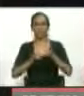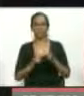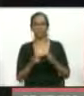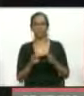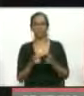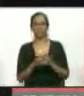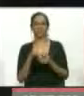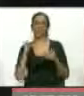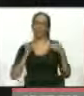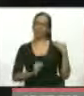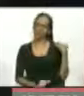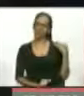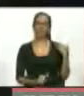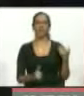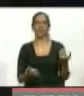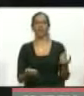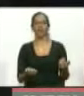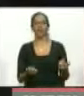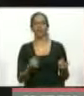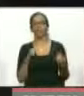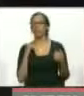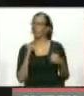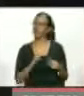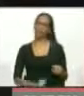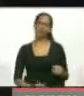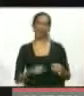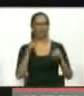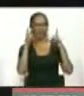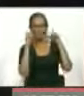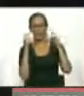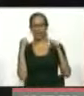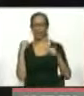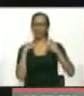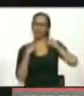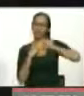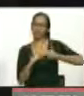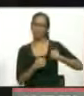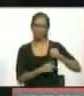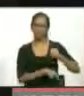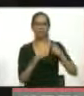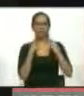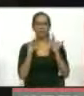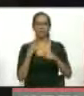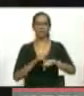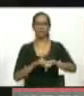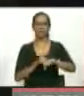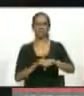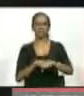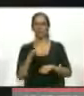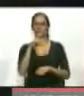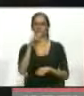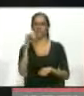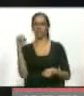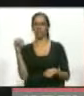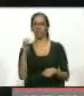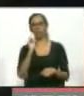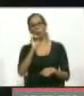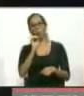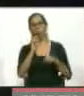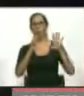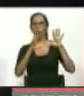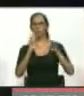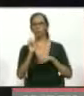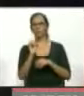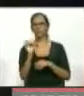flojera sacar esa cámara que yo tenía en mi bolso para perder mi tiempo y con los 180 o